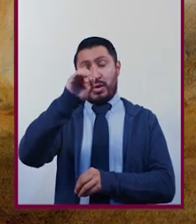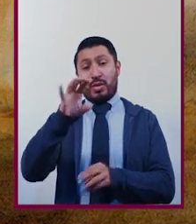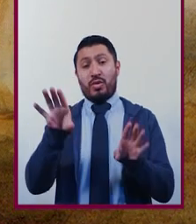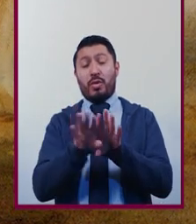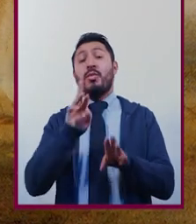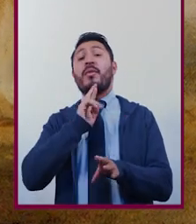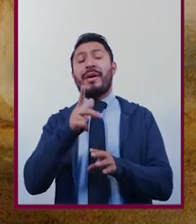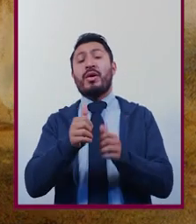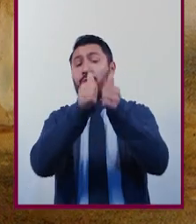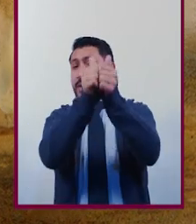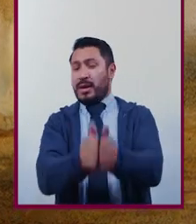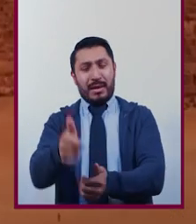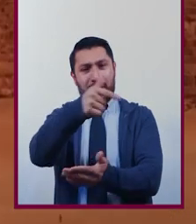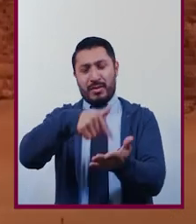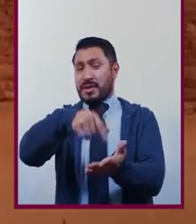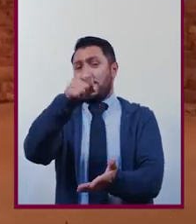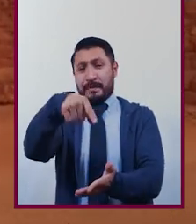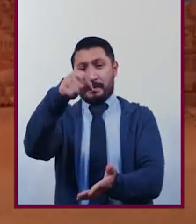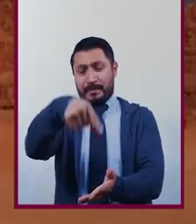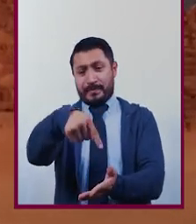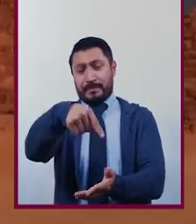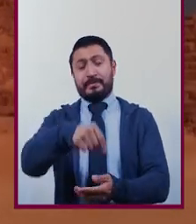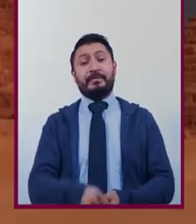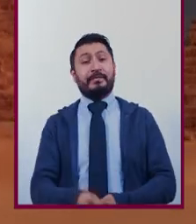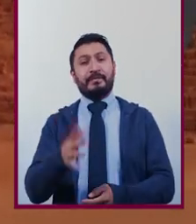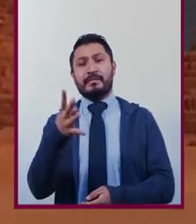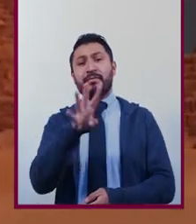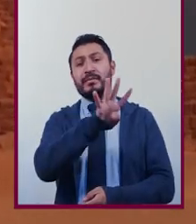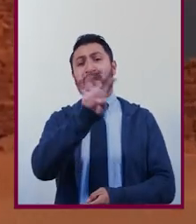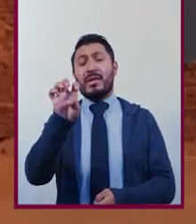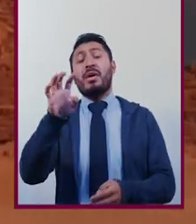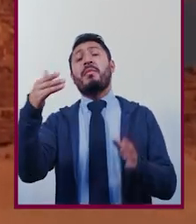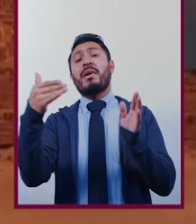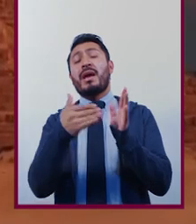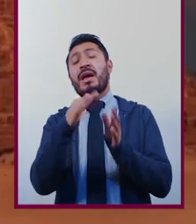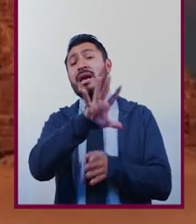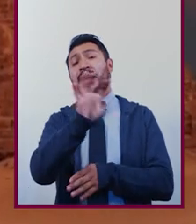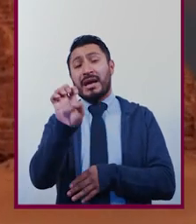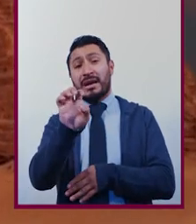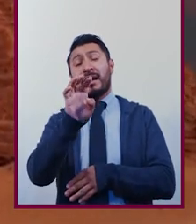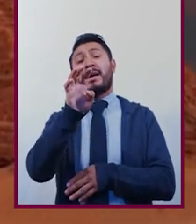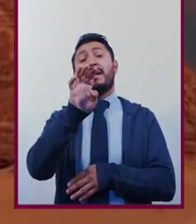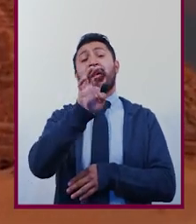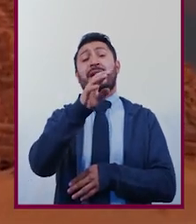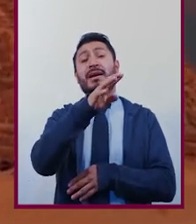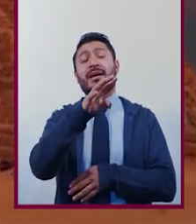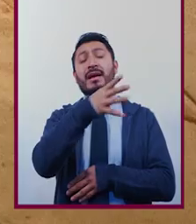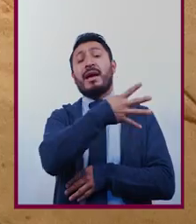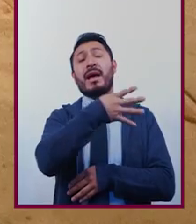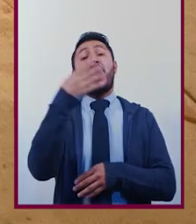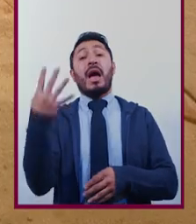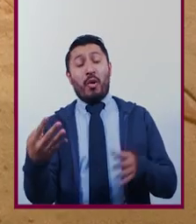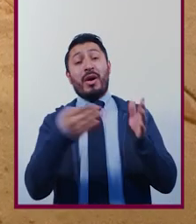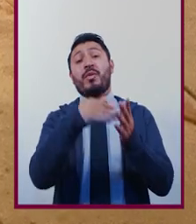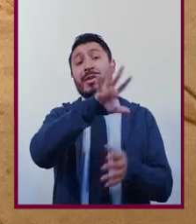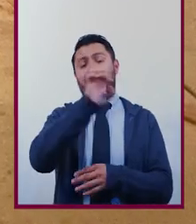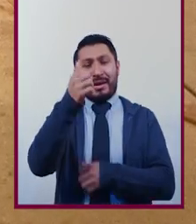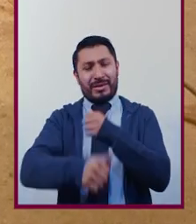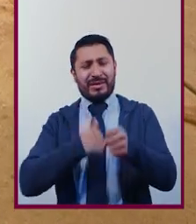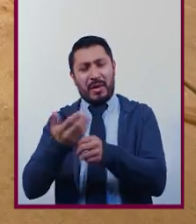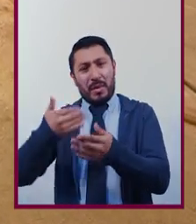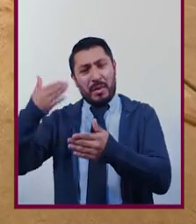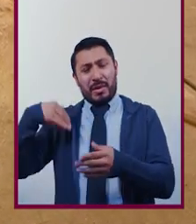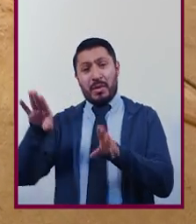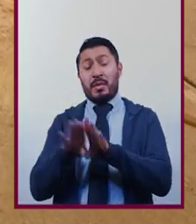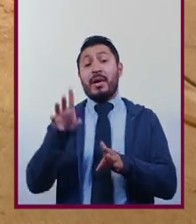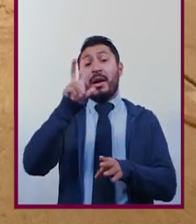en un mismo sitio. Hace unos 4.500 años, los egipcios se dieron cuenta de que cada